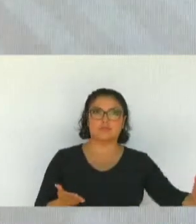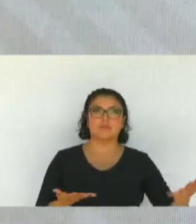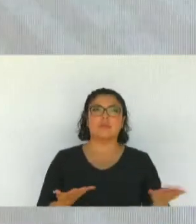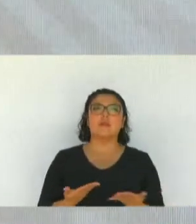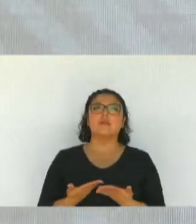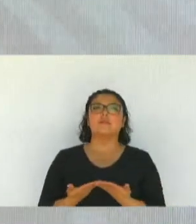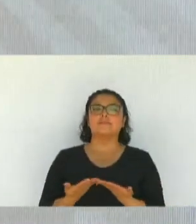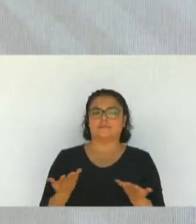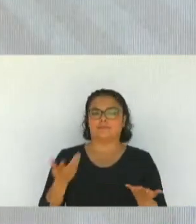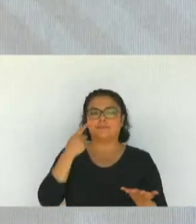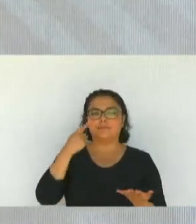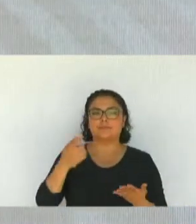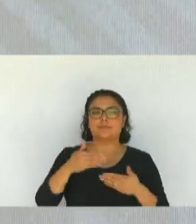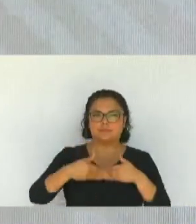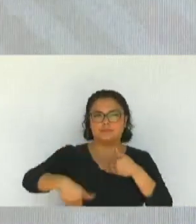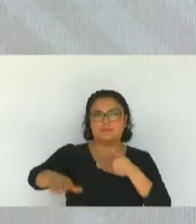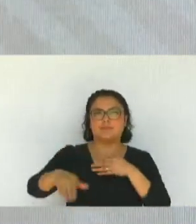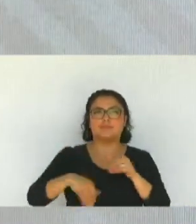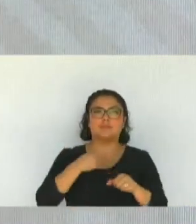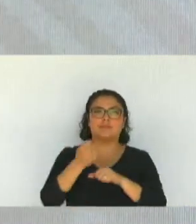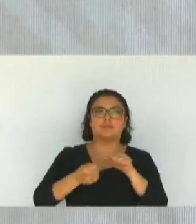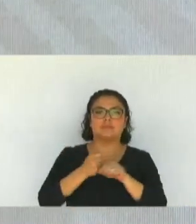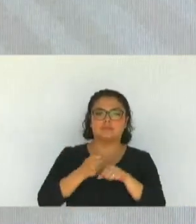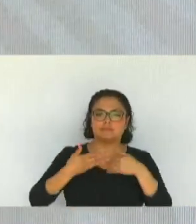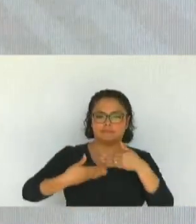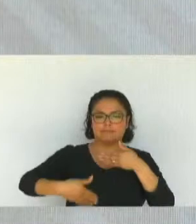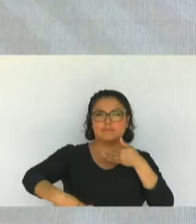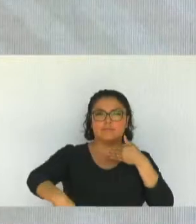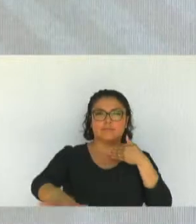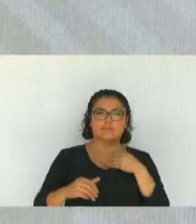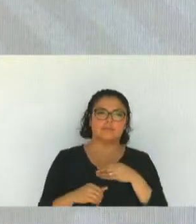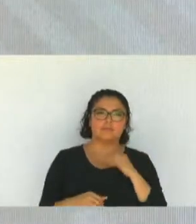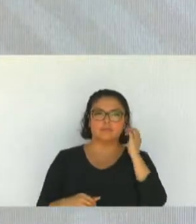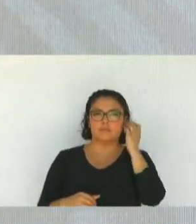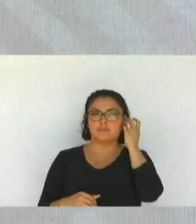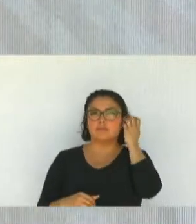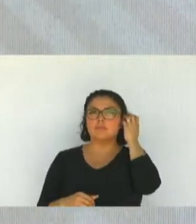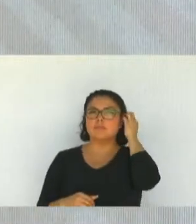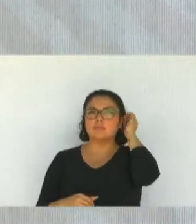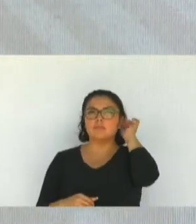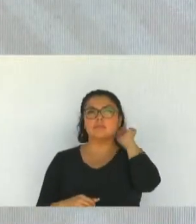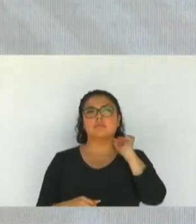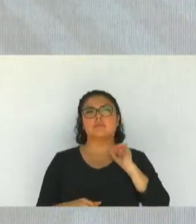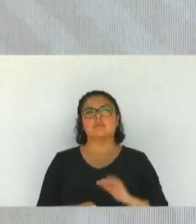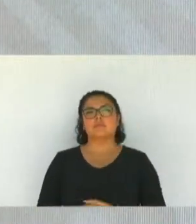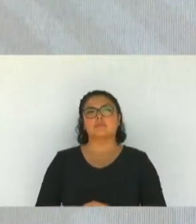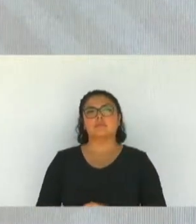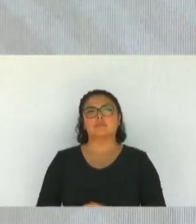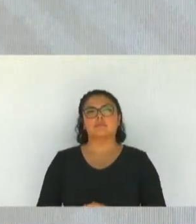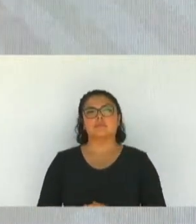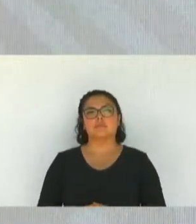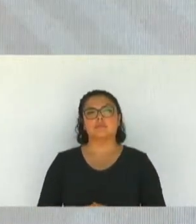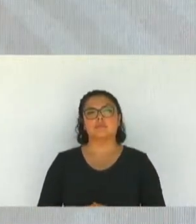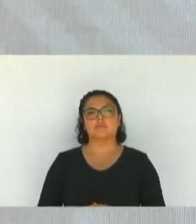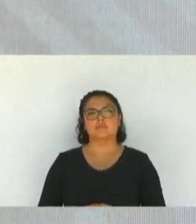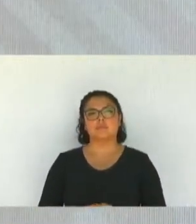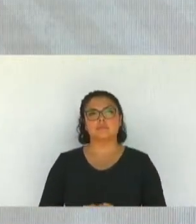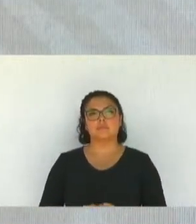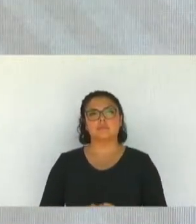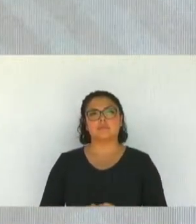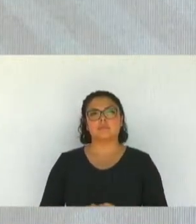años, justamente en estos años, es como se podría definir realmente un rumbo